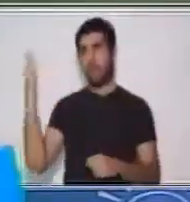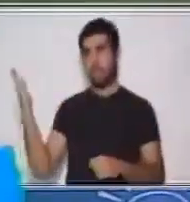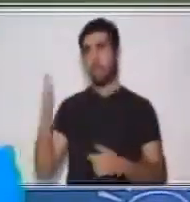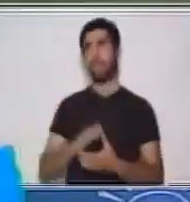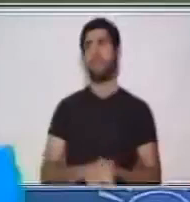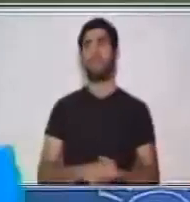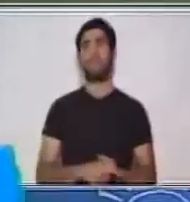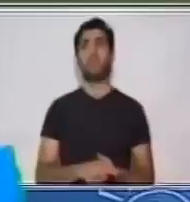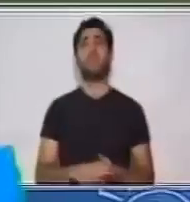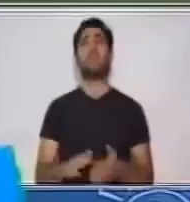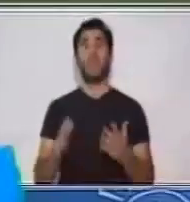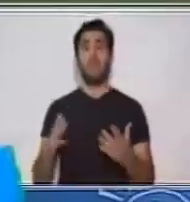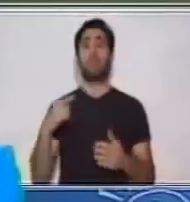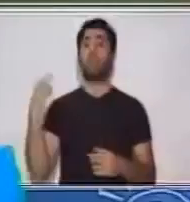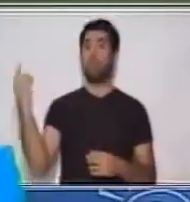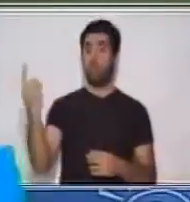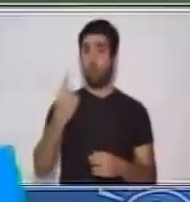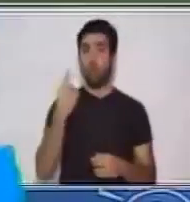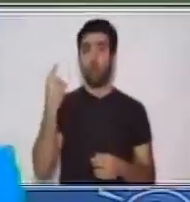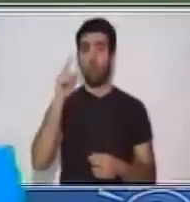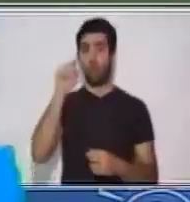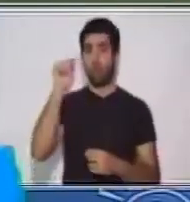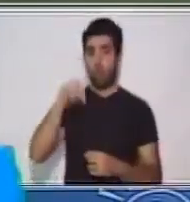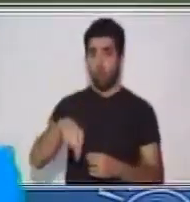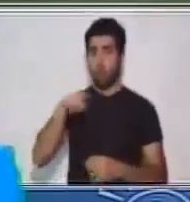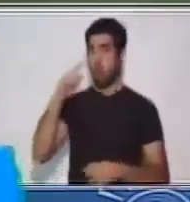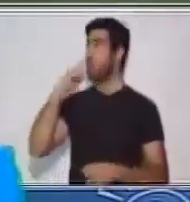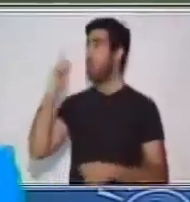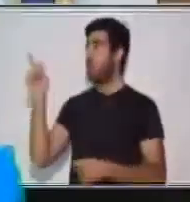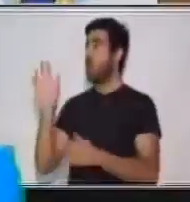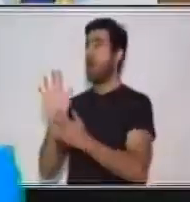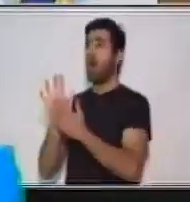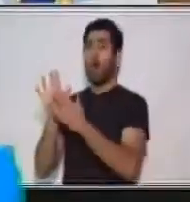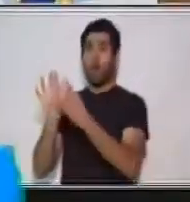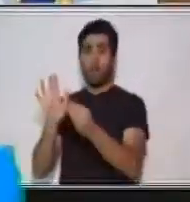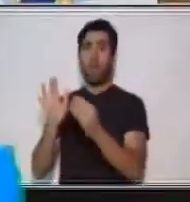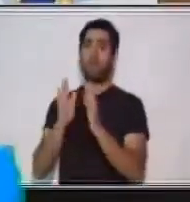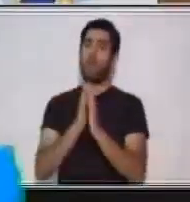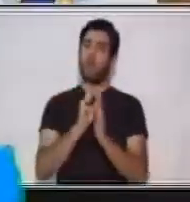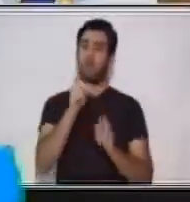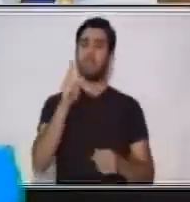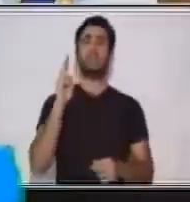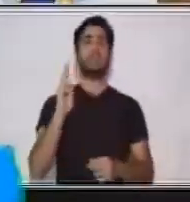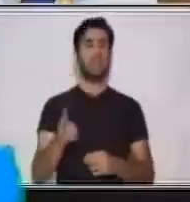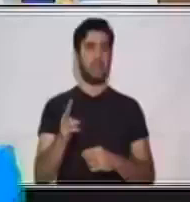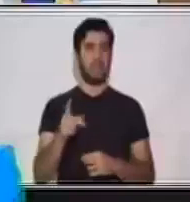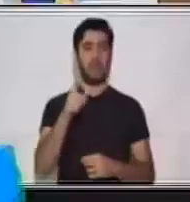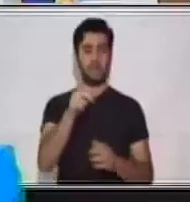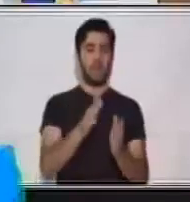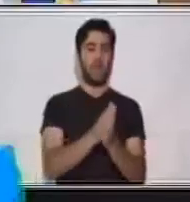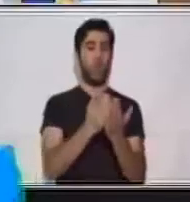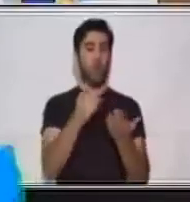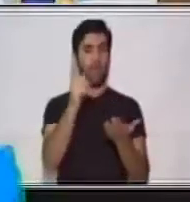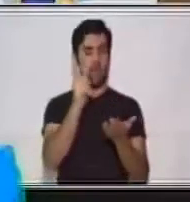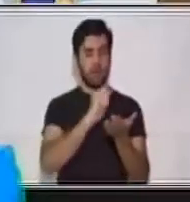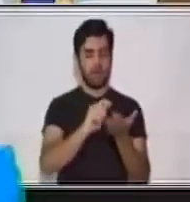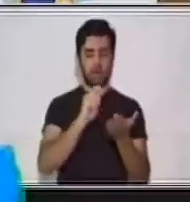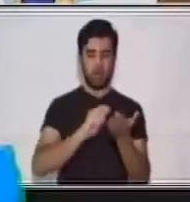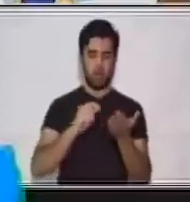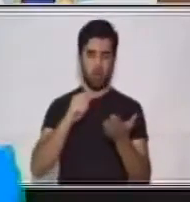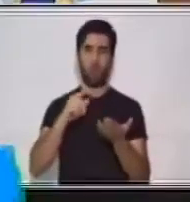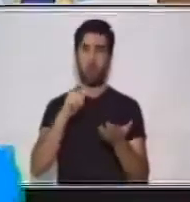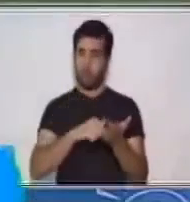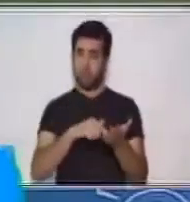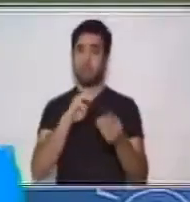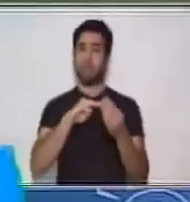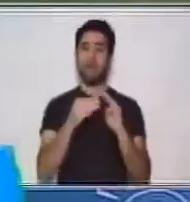que todo lo que escribiste en tu cuaderno o en tus hojas, siempre debes de mantener tu cuaderno de matemáticas, que